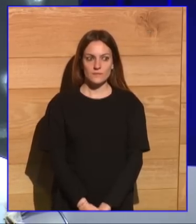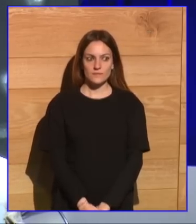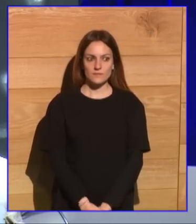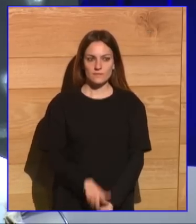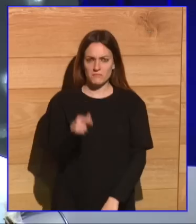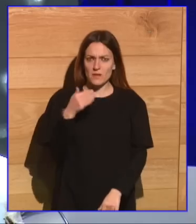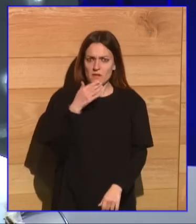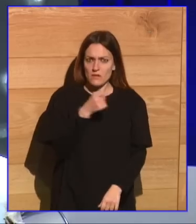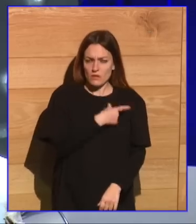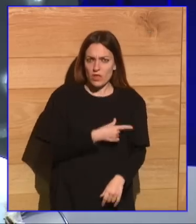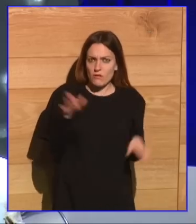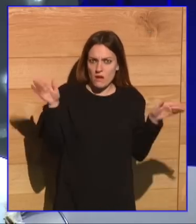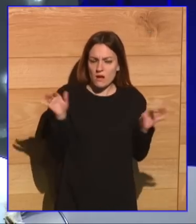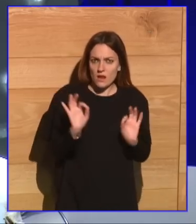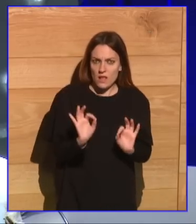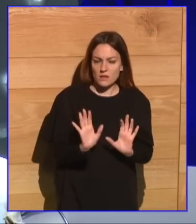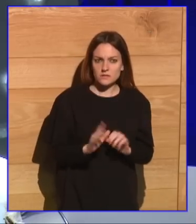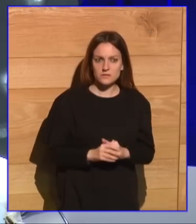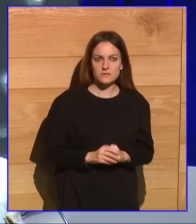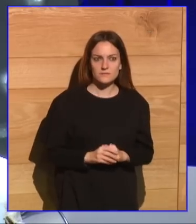Corazón del Ángel, sí.